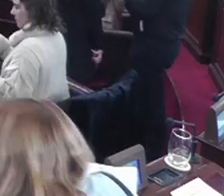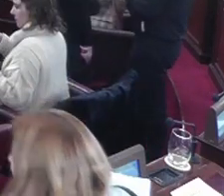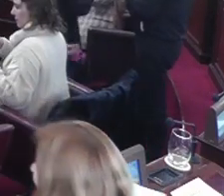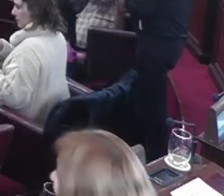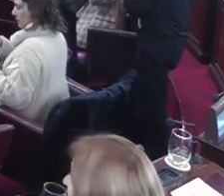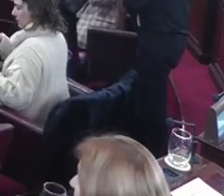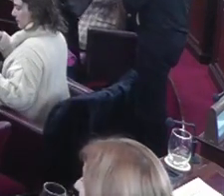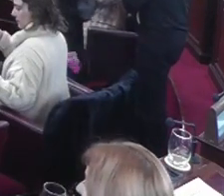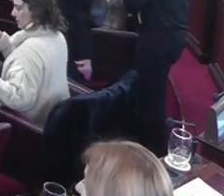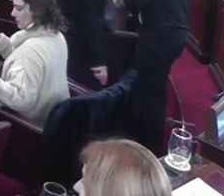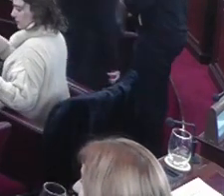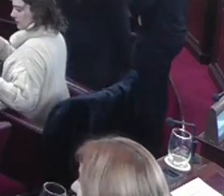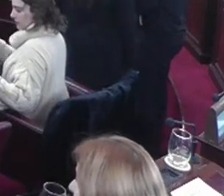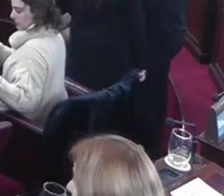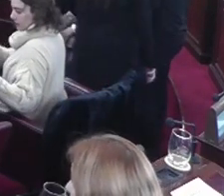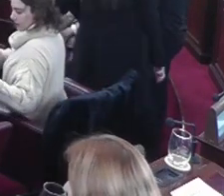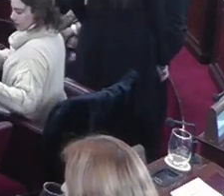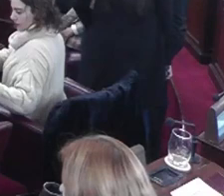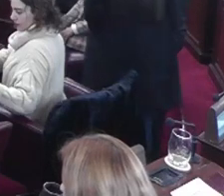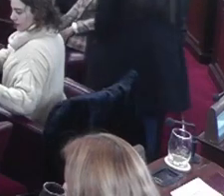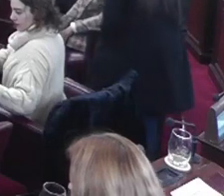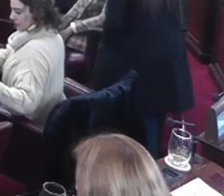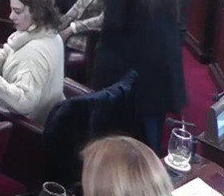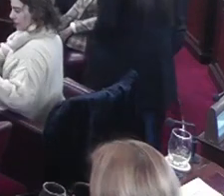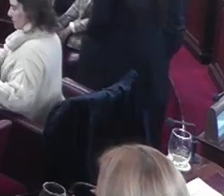blanco vod